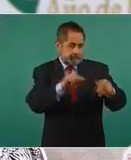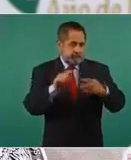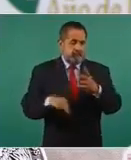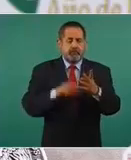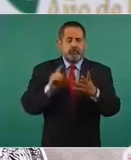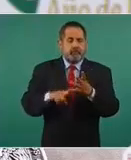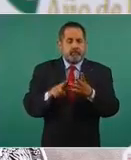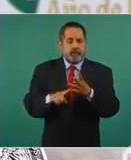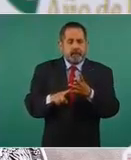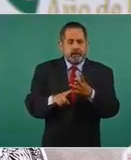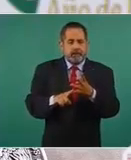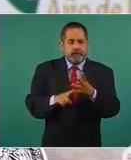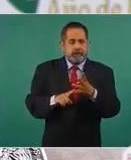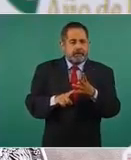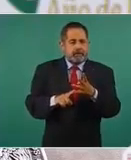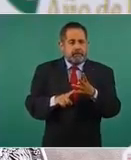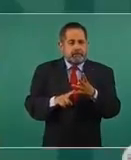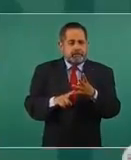tenemos